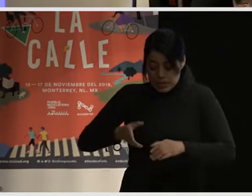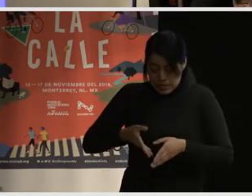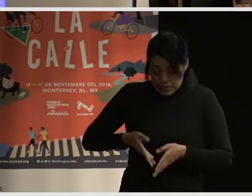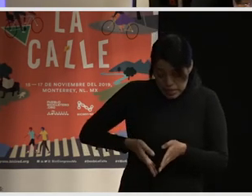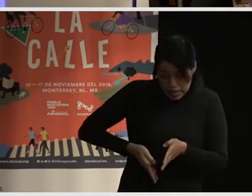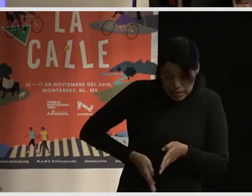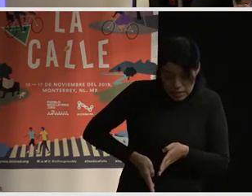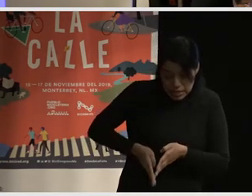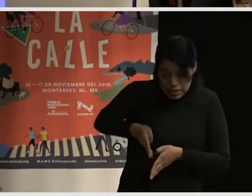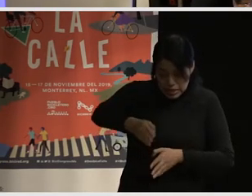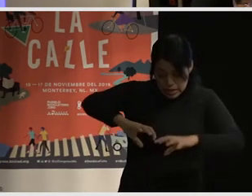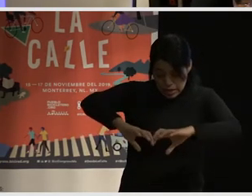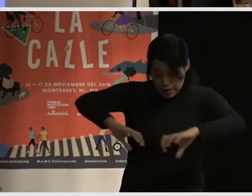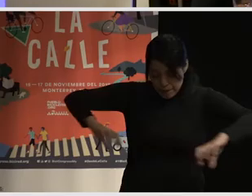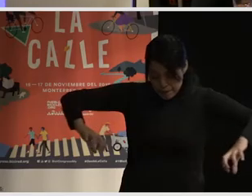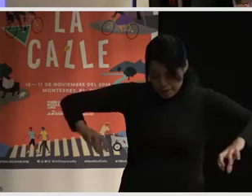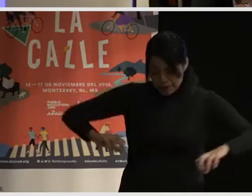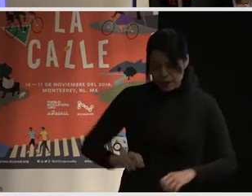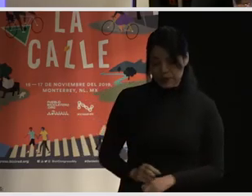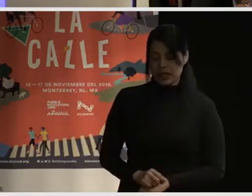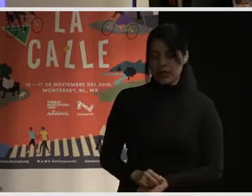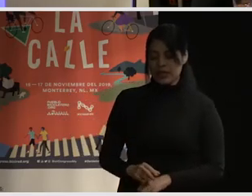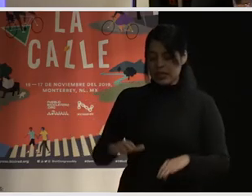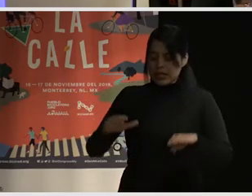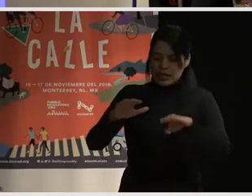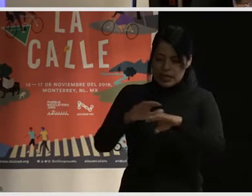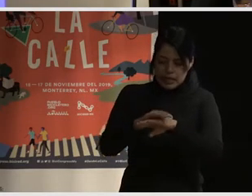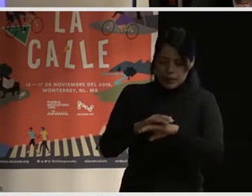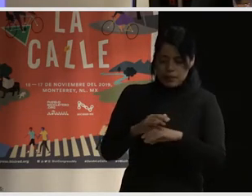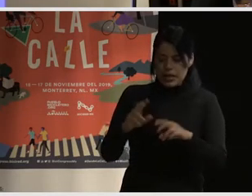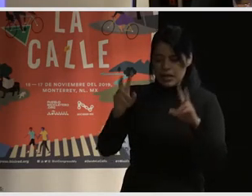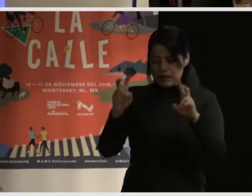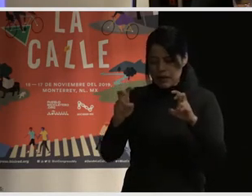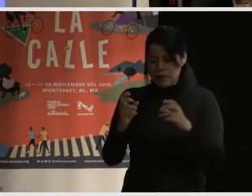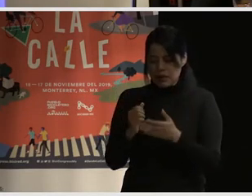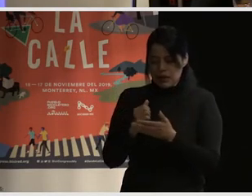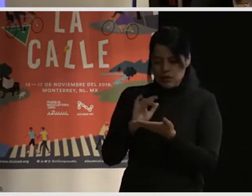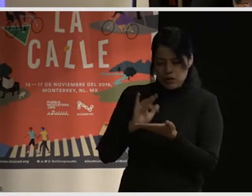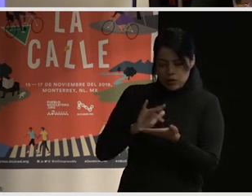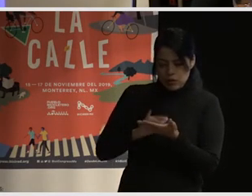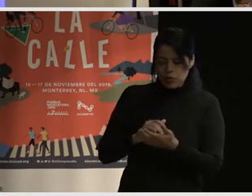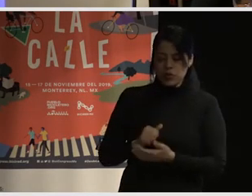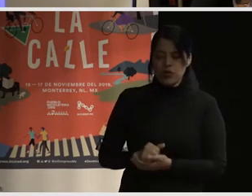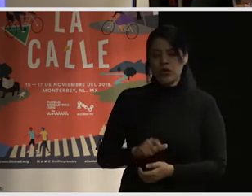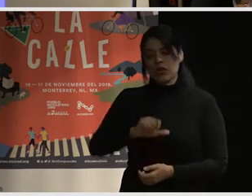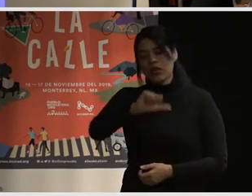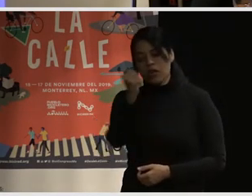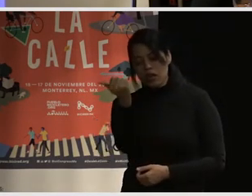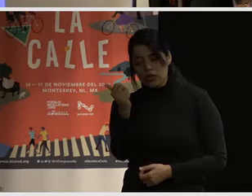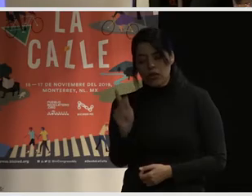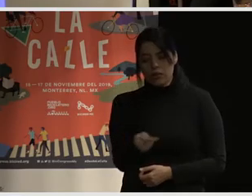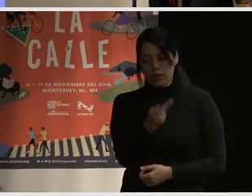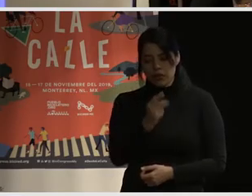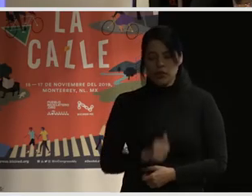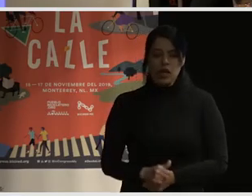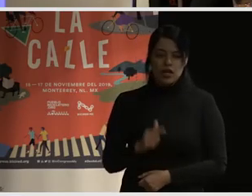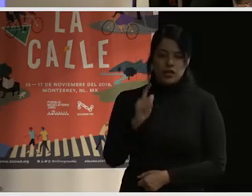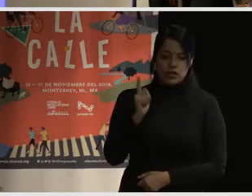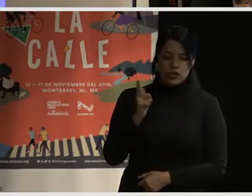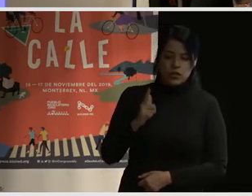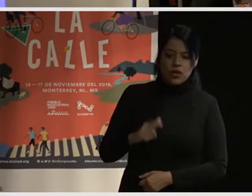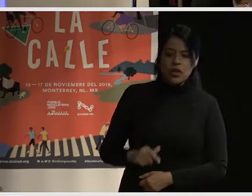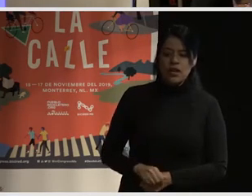que atraviesa la ciudad hace que cambien temas de imaginario la otra pregunta y ojalá y nunca